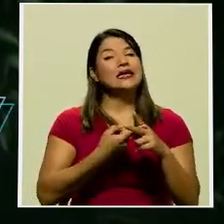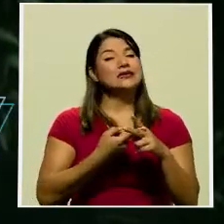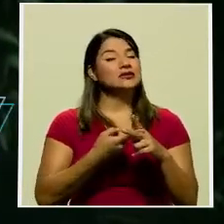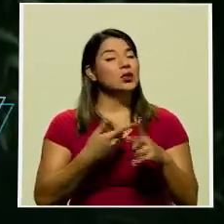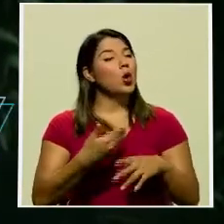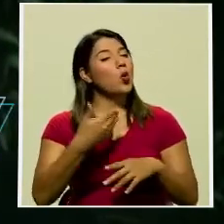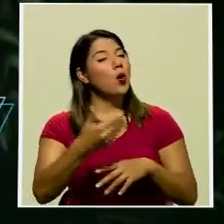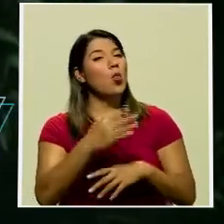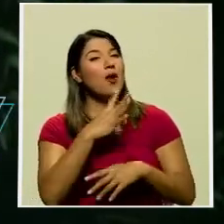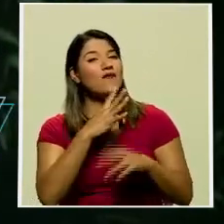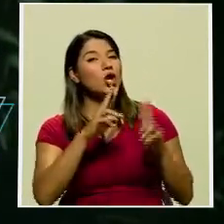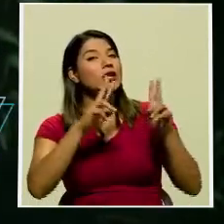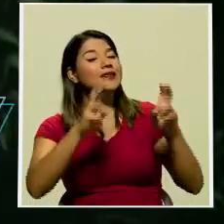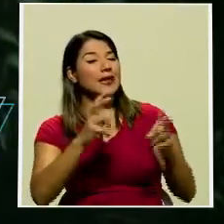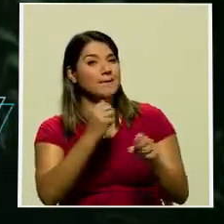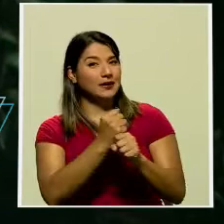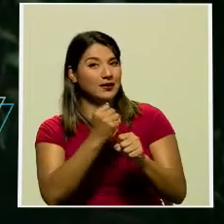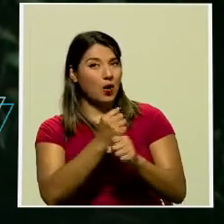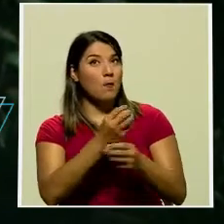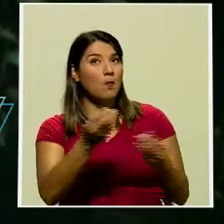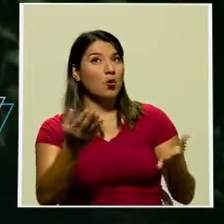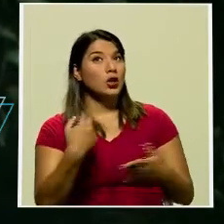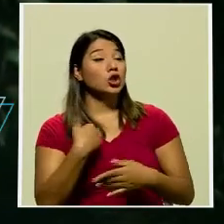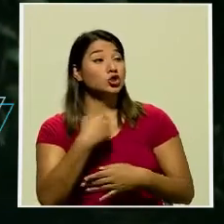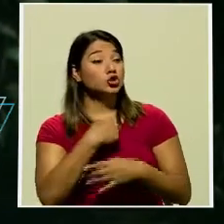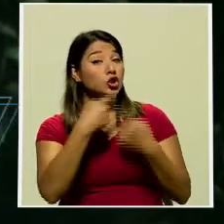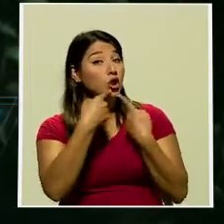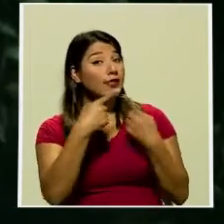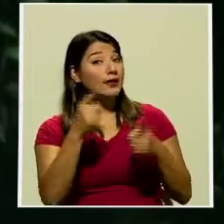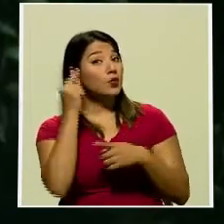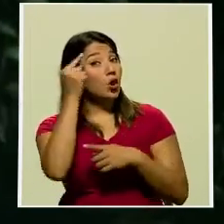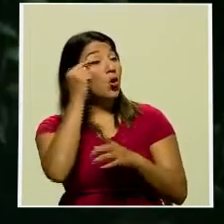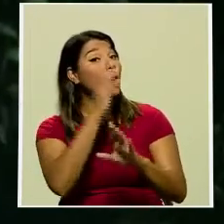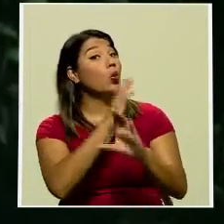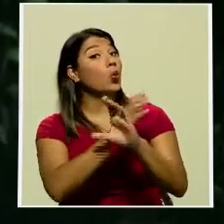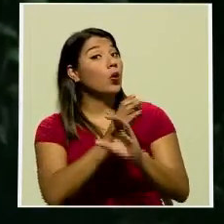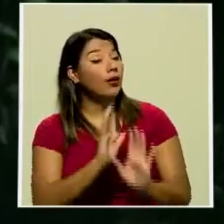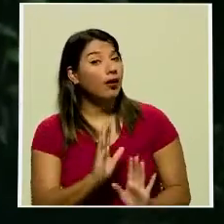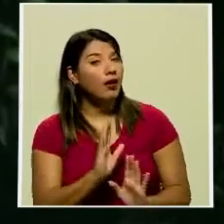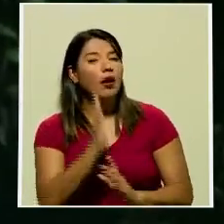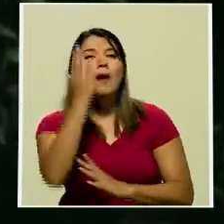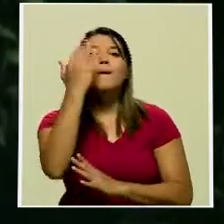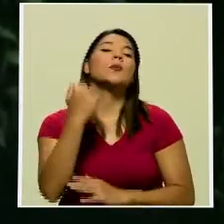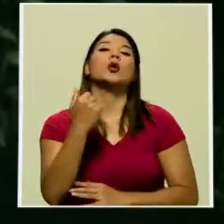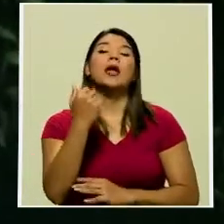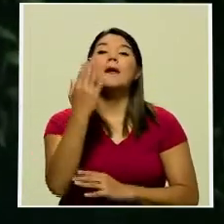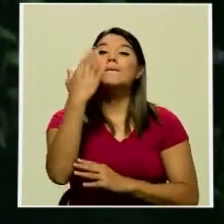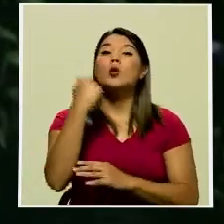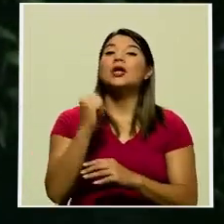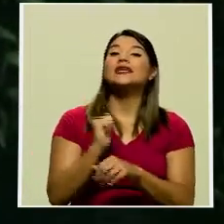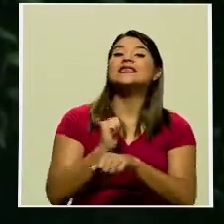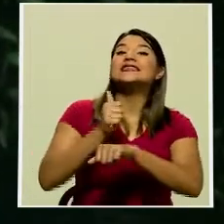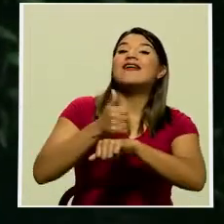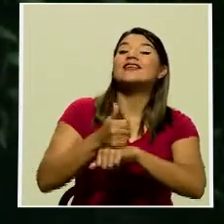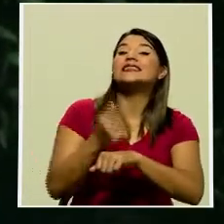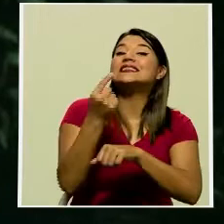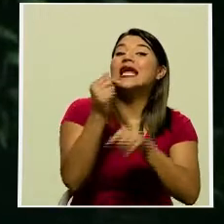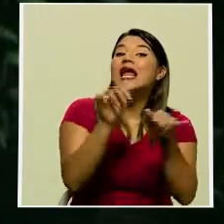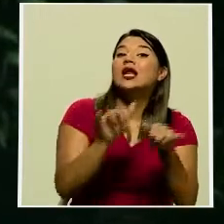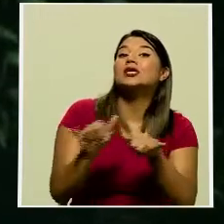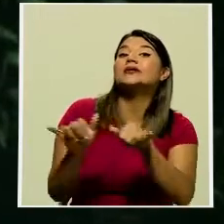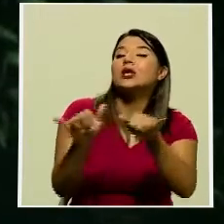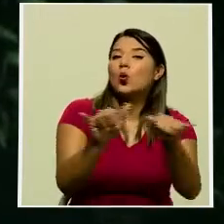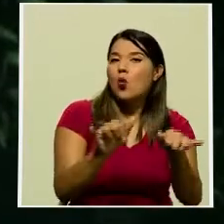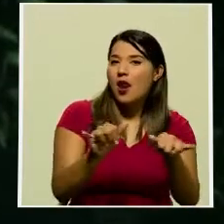público, les advertimos a los del gobierno que mucho cuidado porque aplicar el salario global a los funcionarios